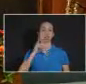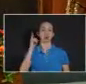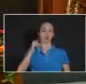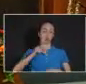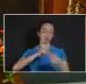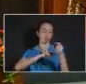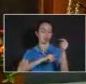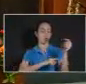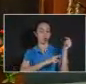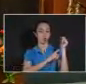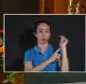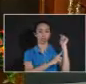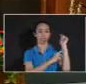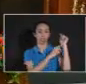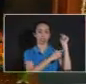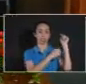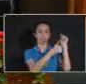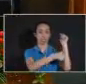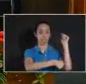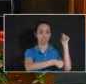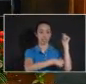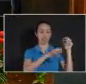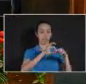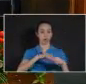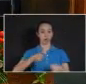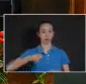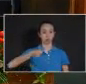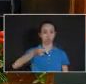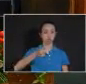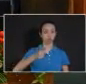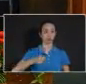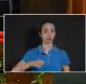cuchillo. Dice.